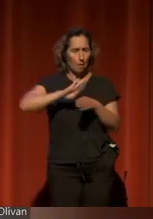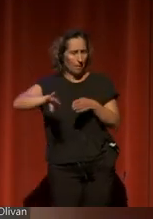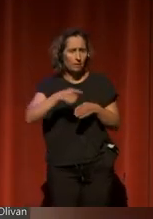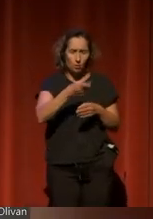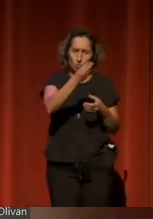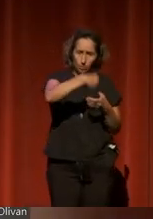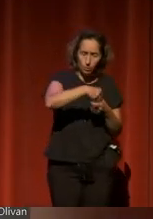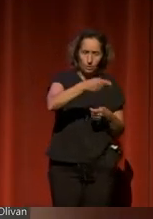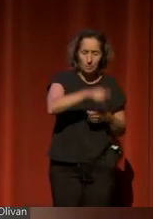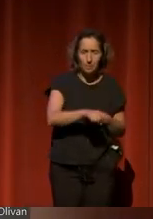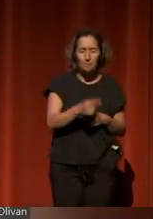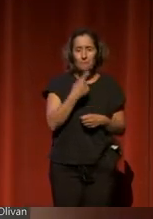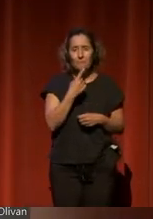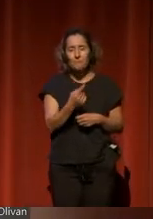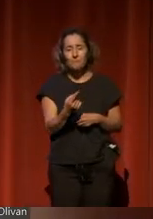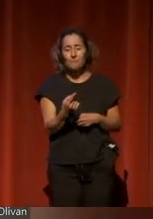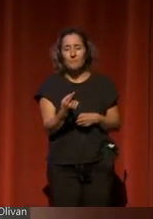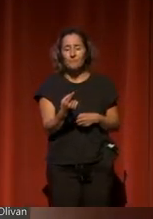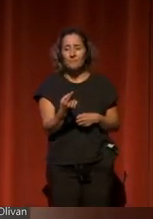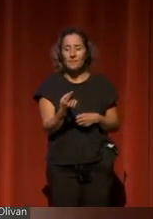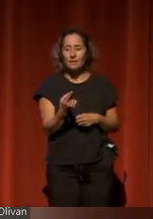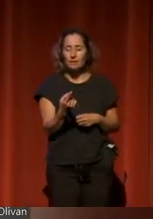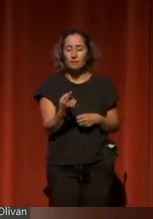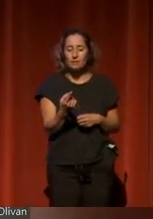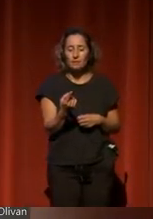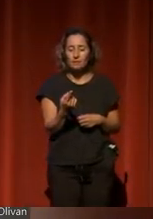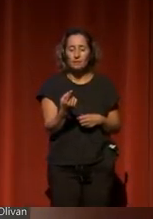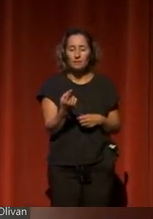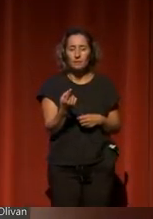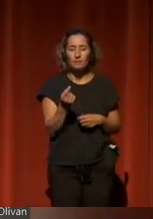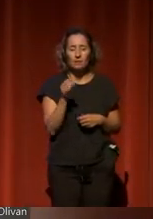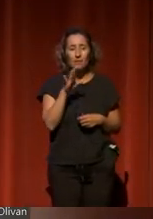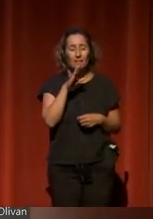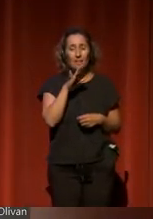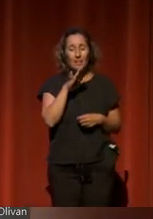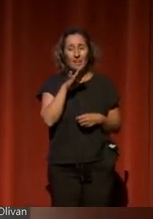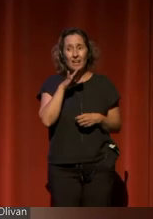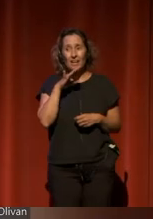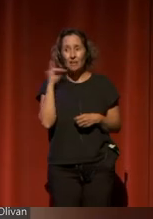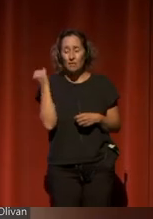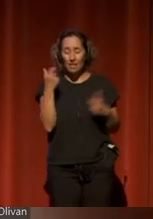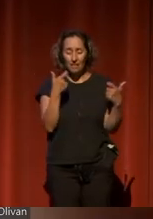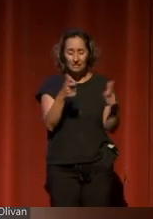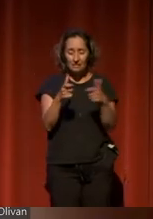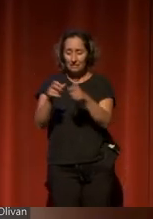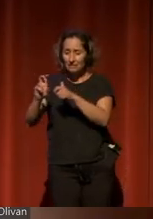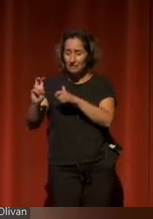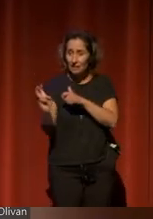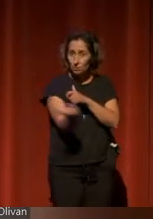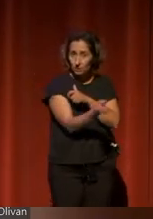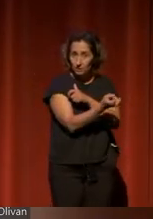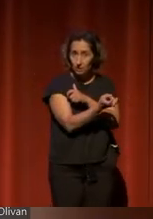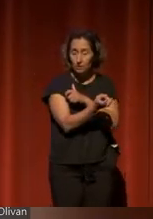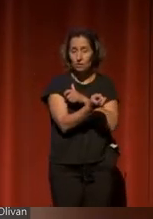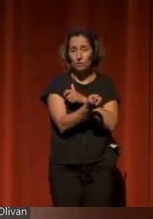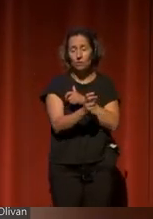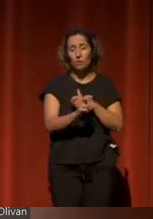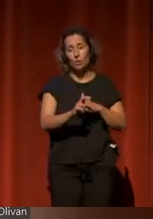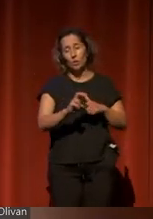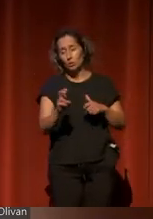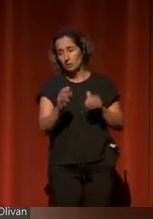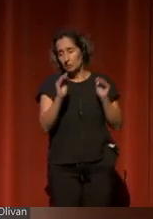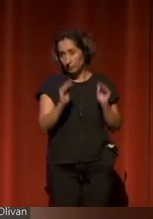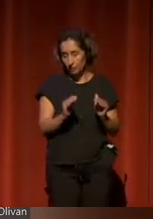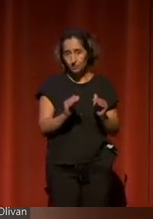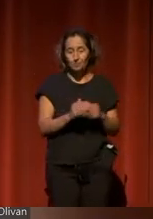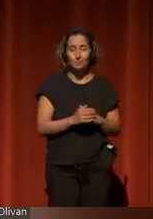un poco señalar e estas habilidades eh que son transversales algunas soft skills otras son menos soft no